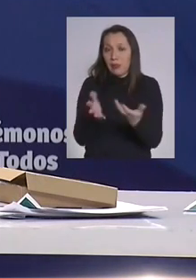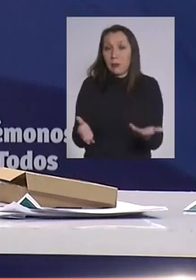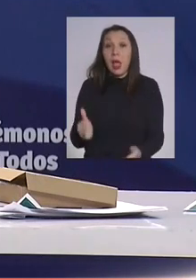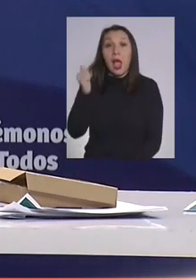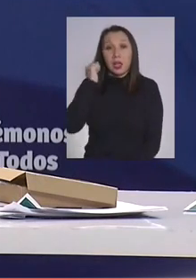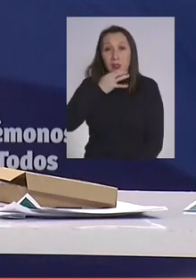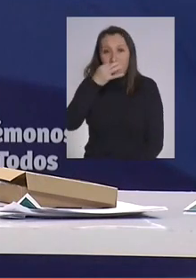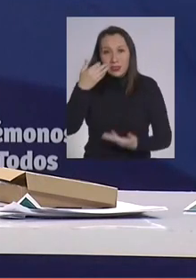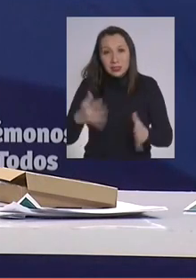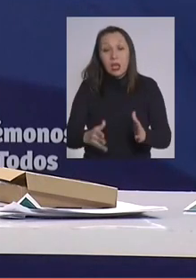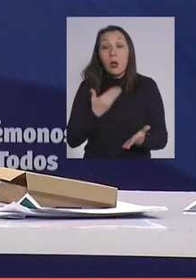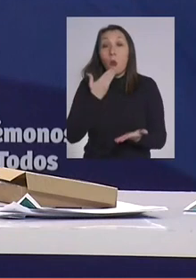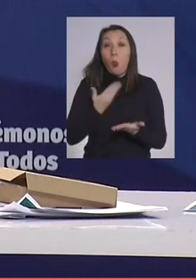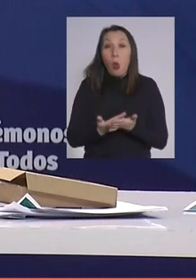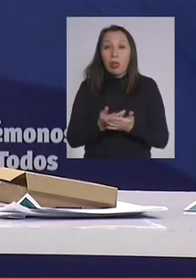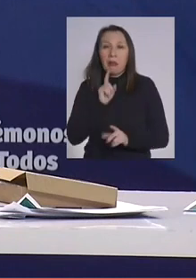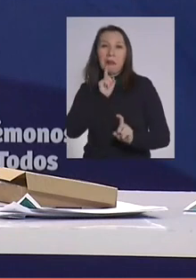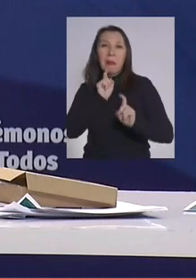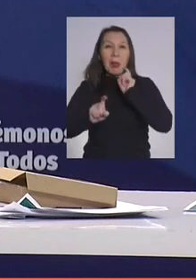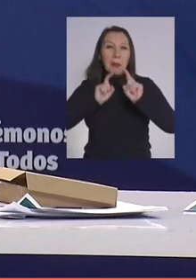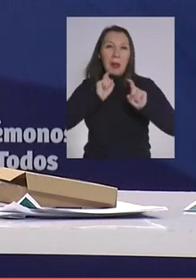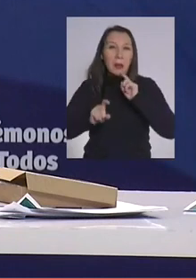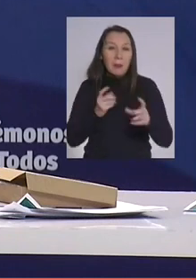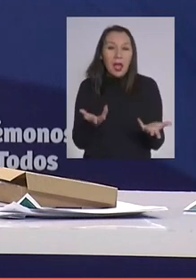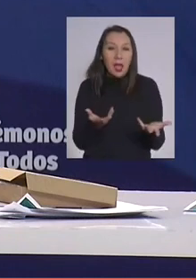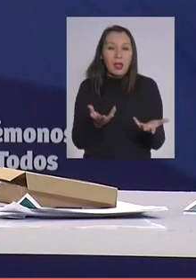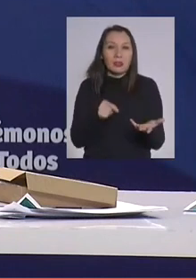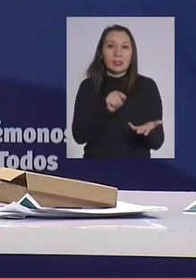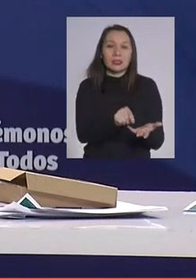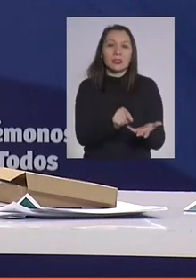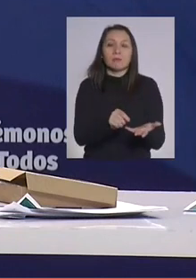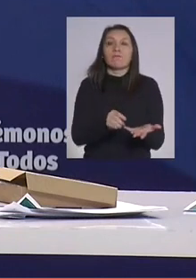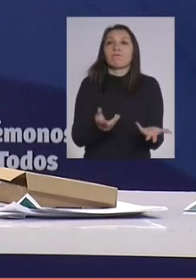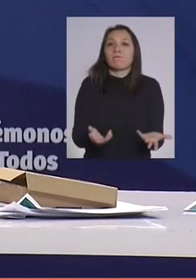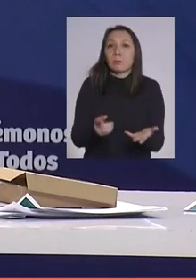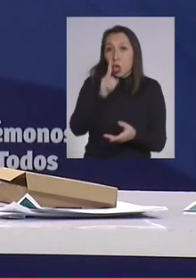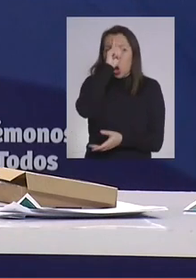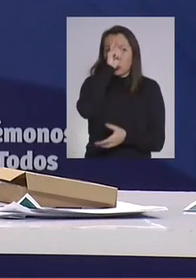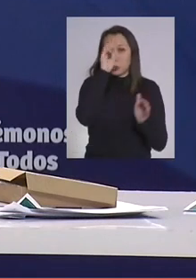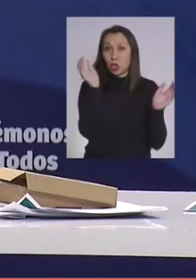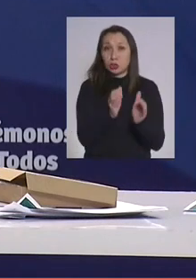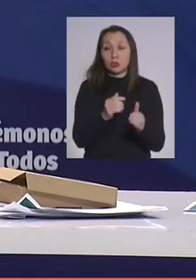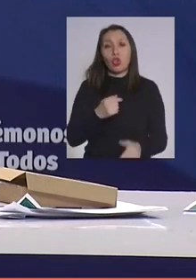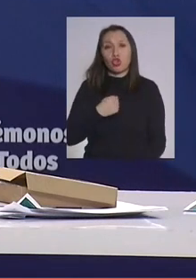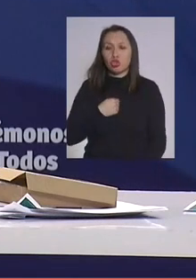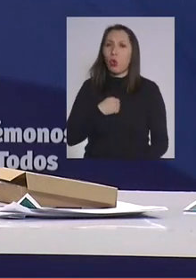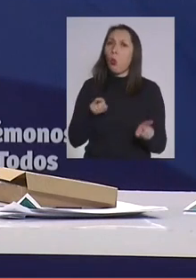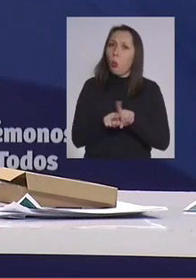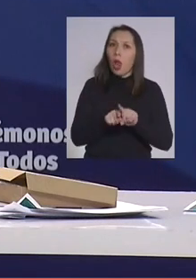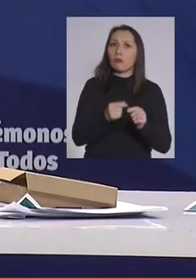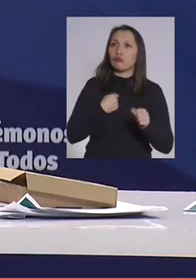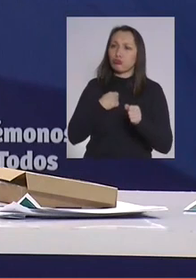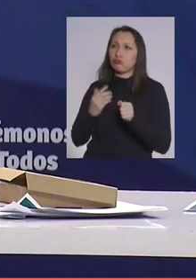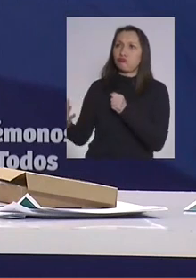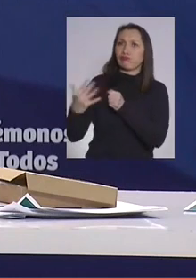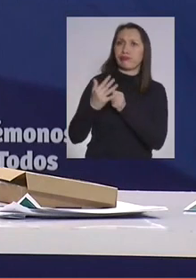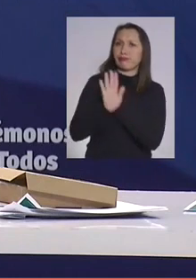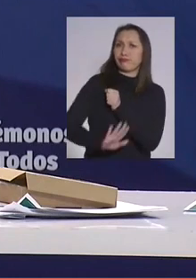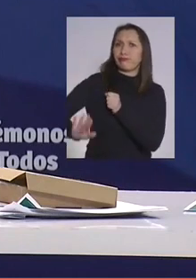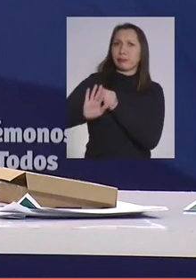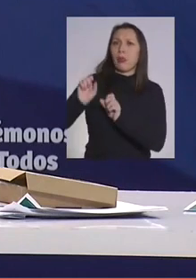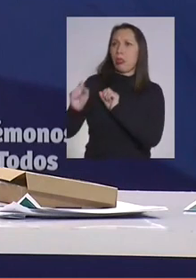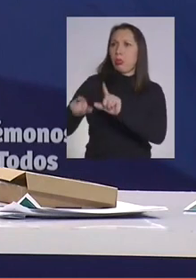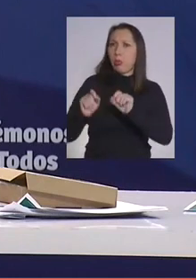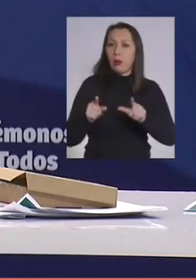dije ayer cada vez que se ataca a la atención primaria yo la voy a defender porque ha hecho